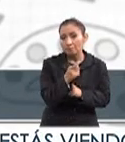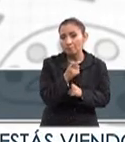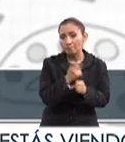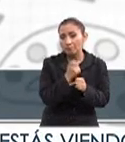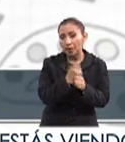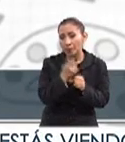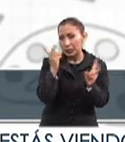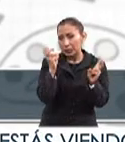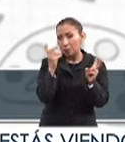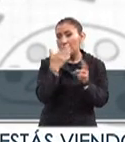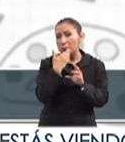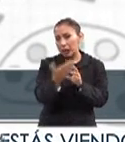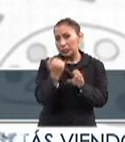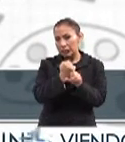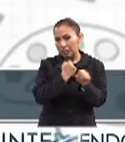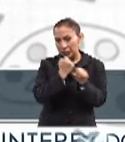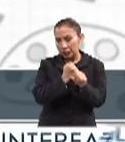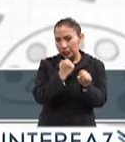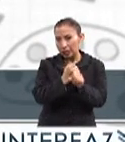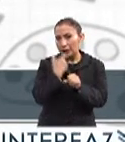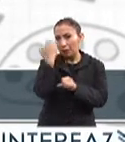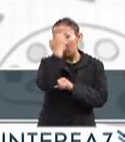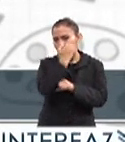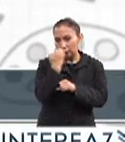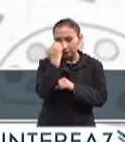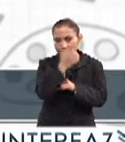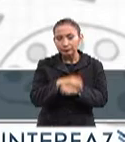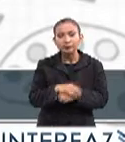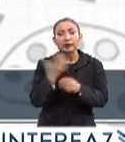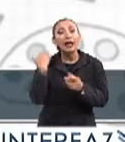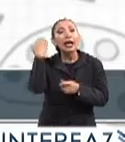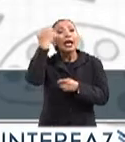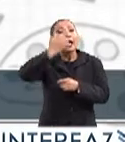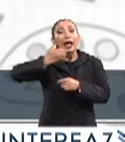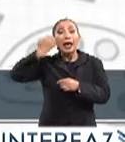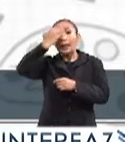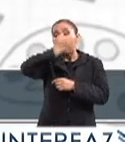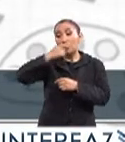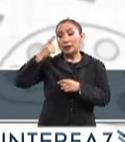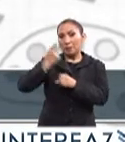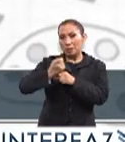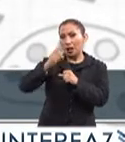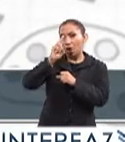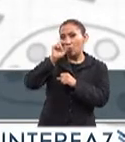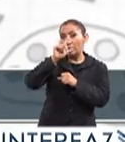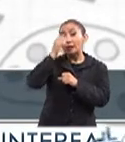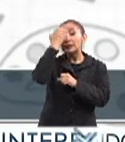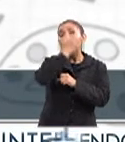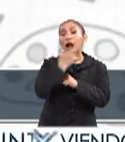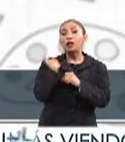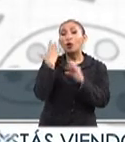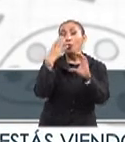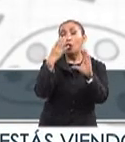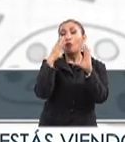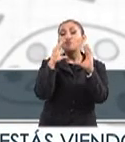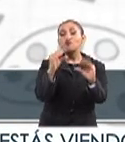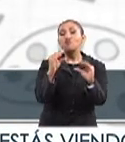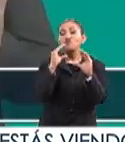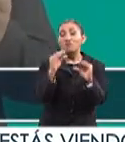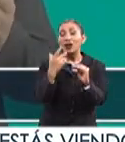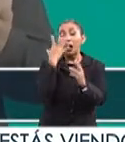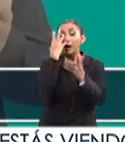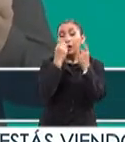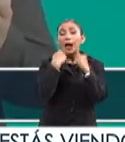primer caso de buenas prácticas en cuanto a la evaluación. La evaluación de esta primera unidad es una evaluación formativa, así